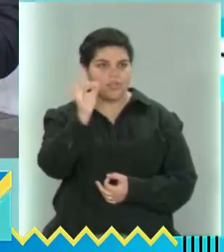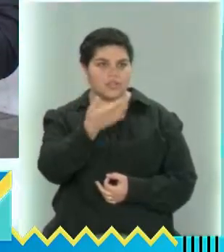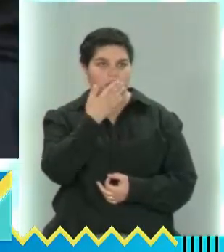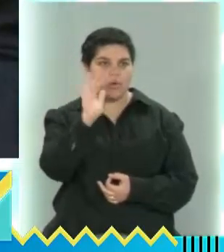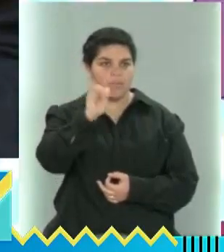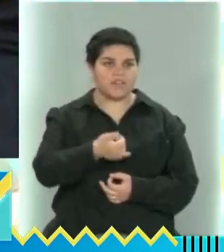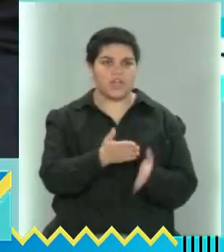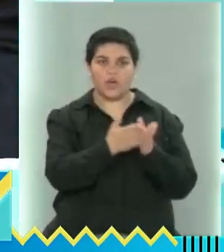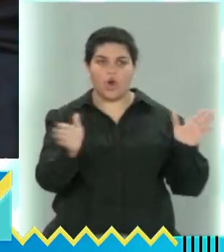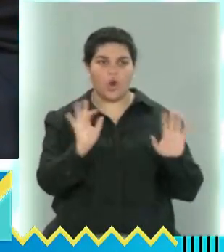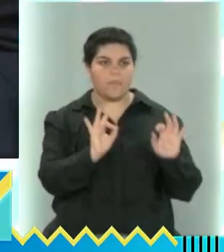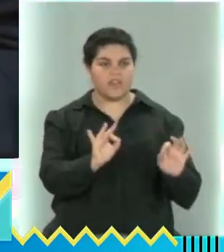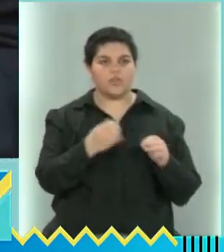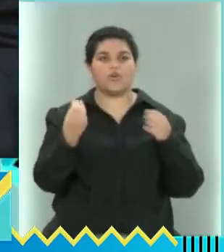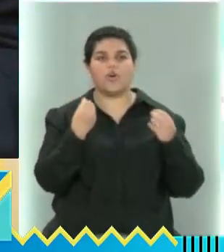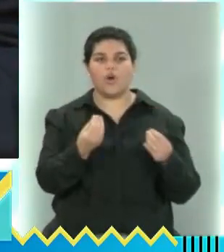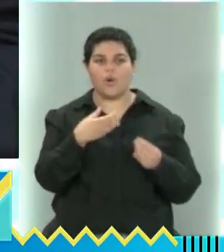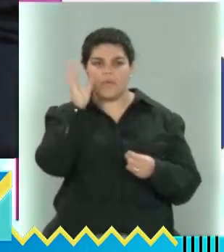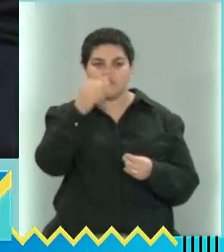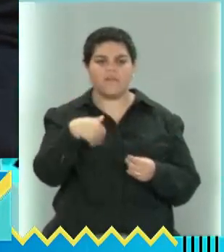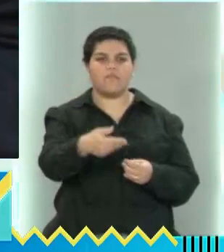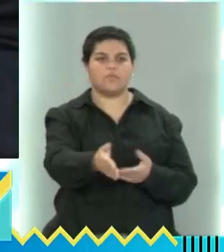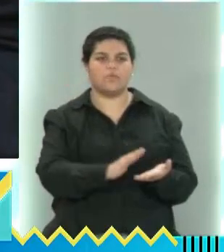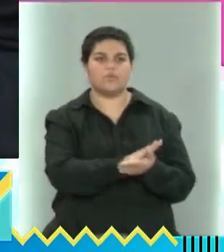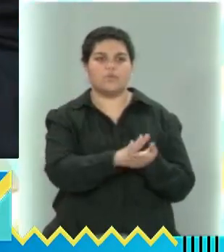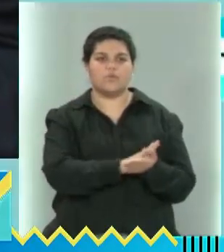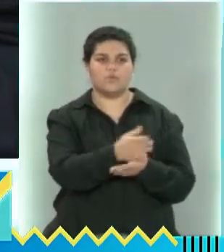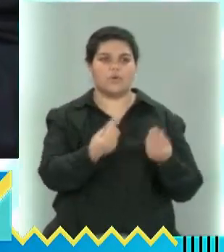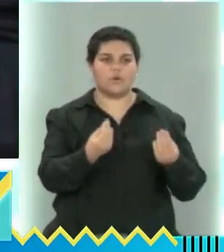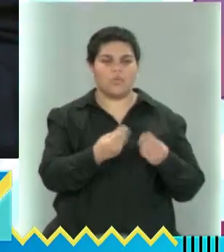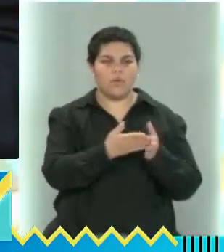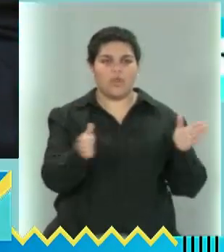forma se prevé de que eso se pueda llegar a realizar en este 2018?